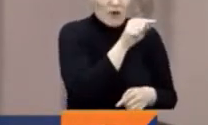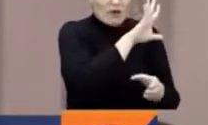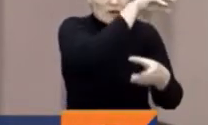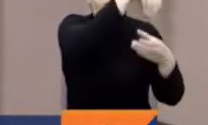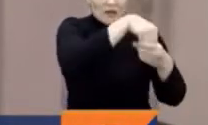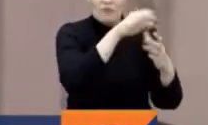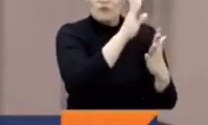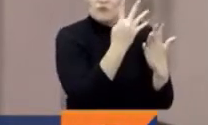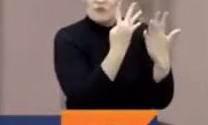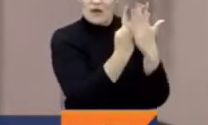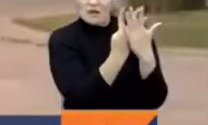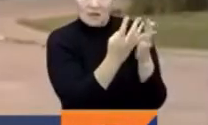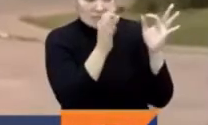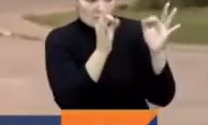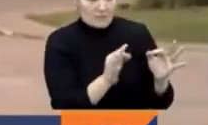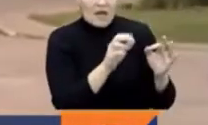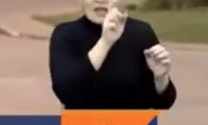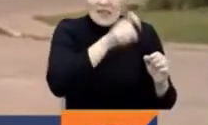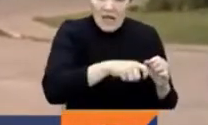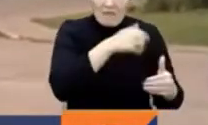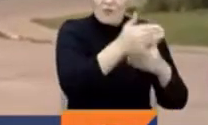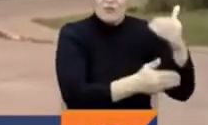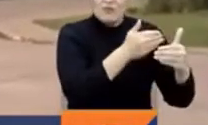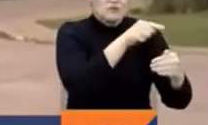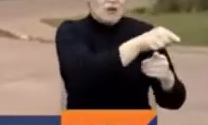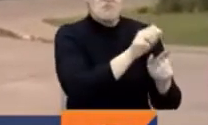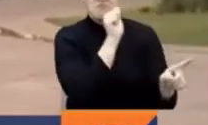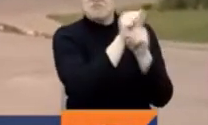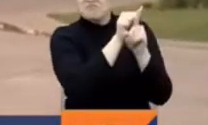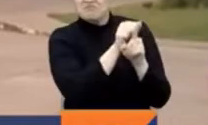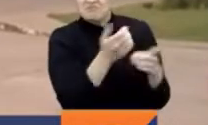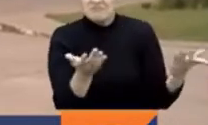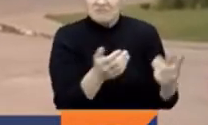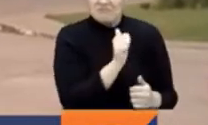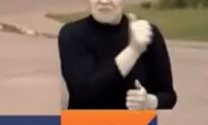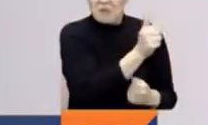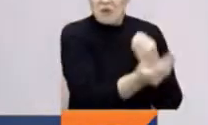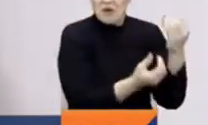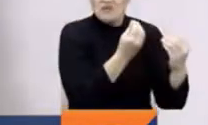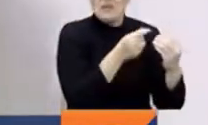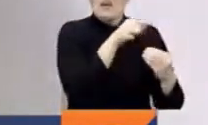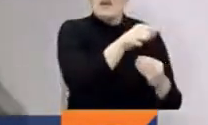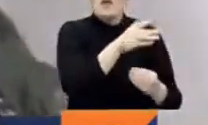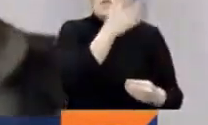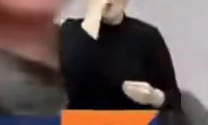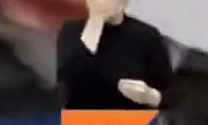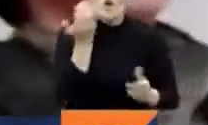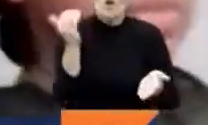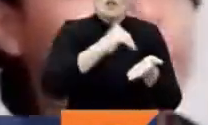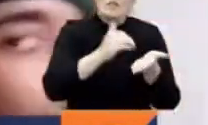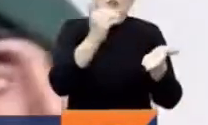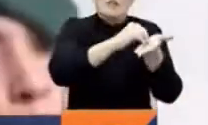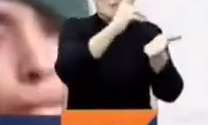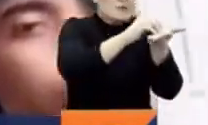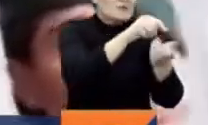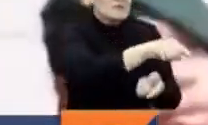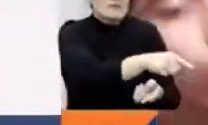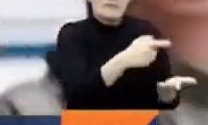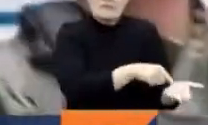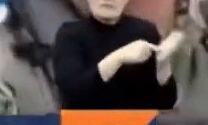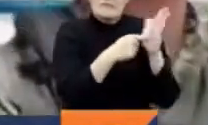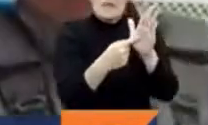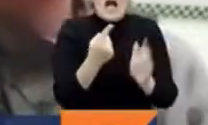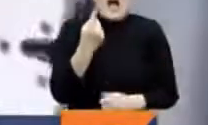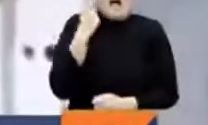de centros que deberían ser lo contrario. Y si a eso se suma cómo los delincuentes reinciden en delitos, la situación empeora. Solo ayer fue capturado